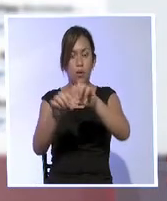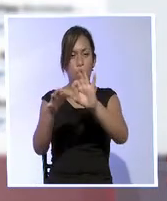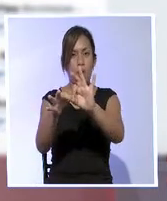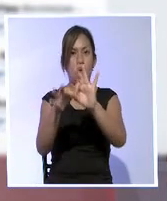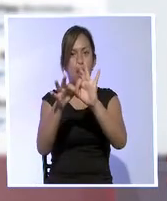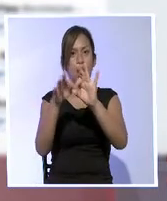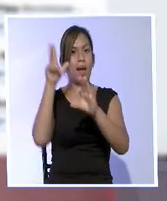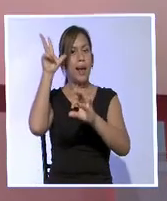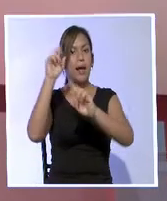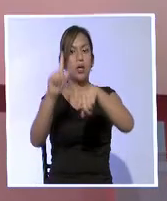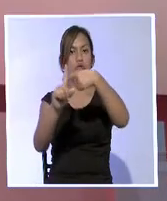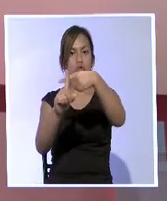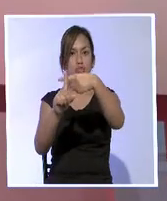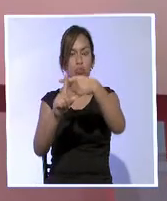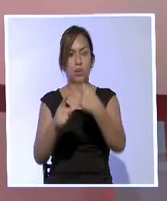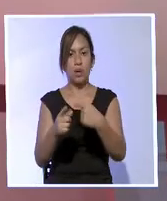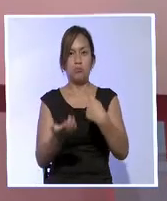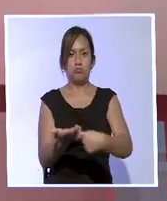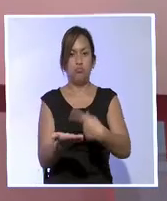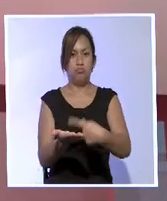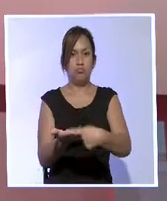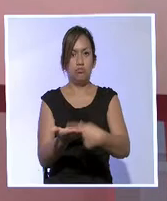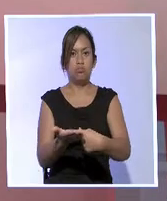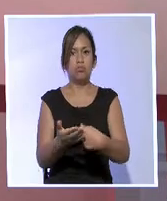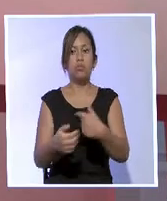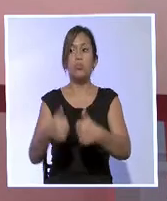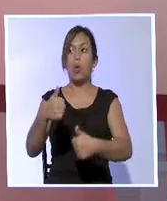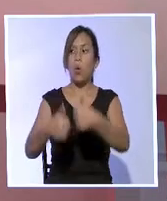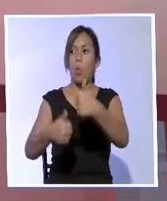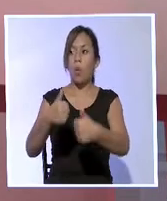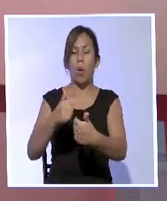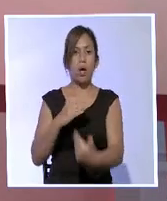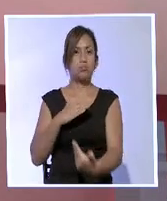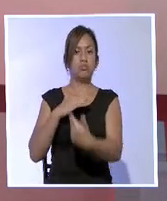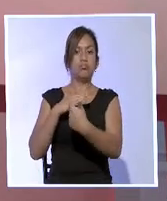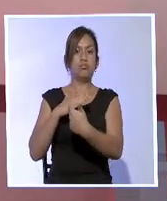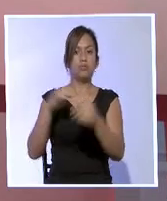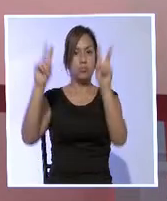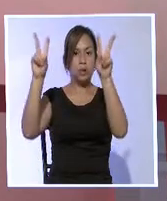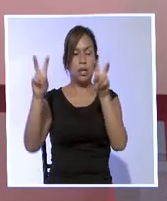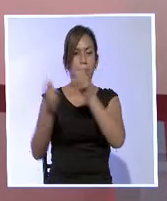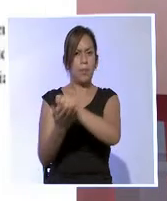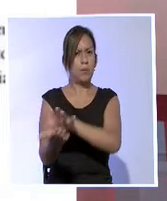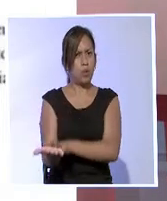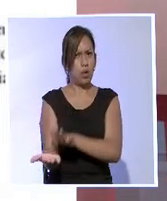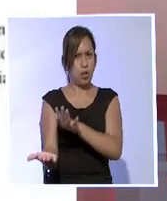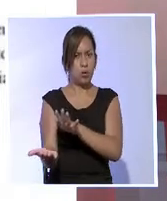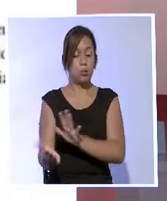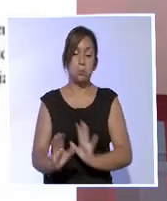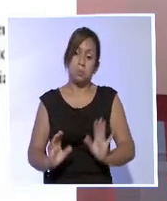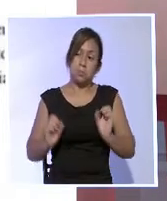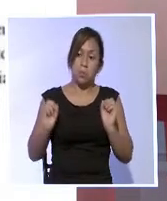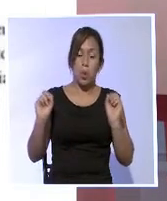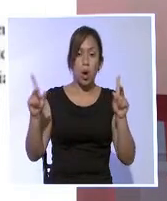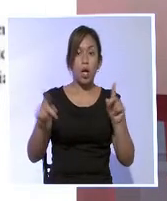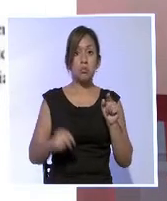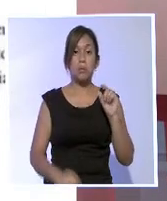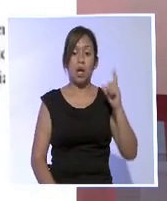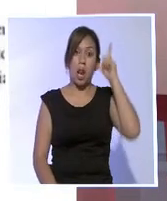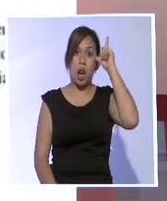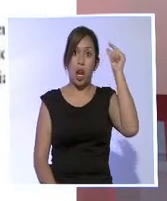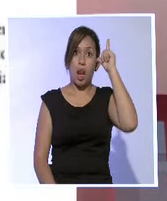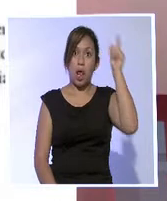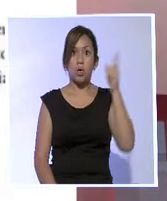creó suma jamás se debatió cuáles la postura asumir frente a este tema a pesar de lo cual el señor lazo